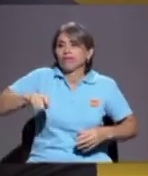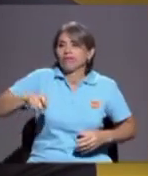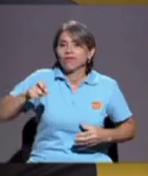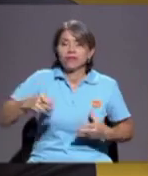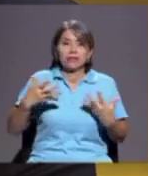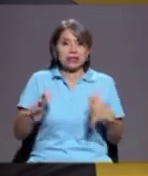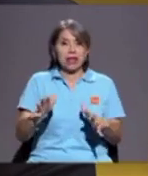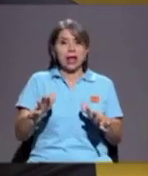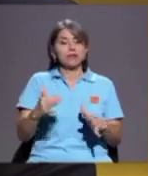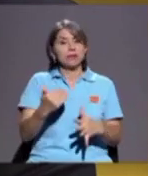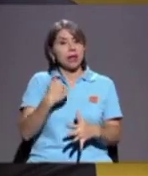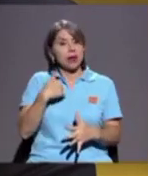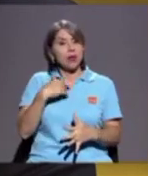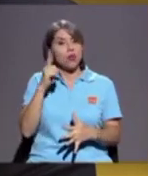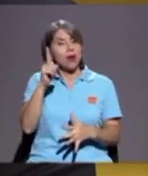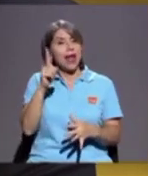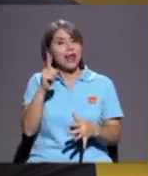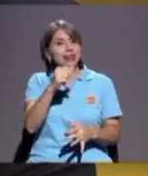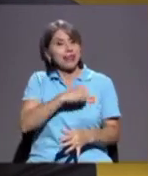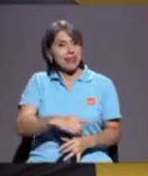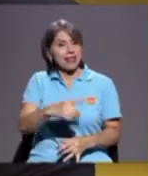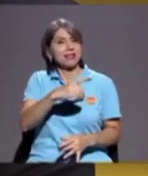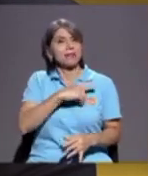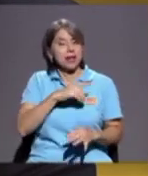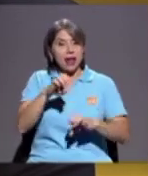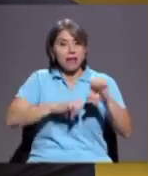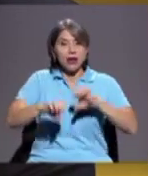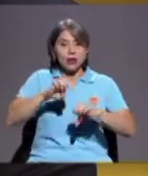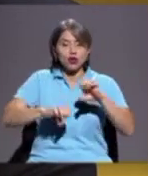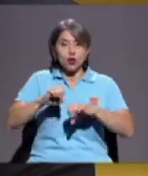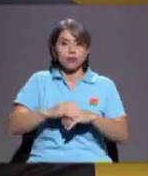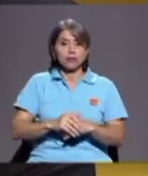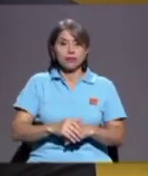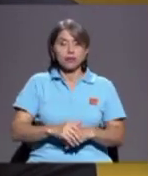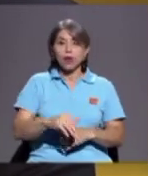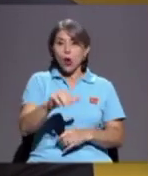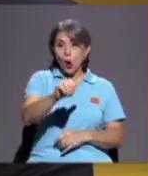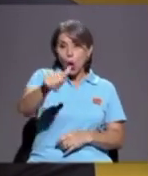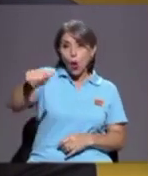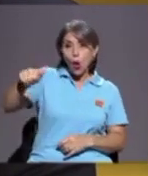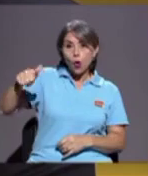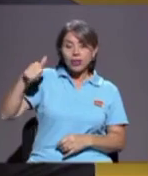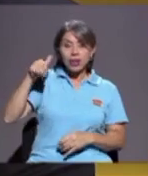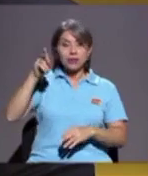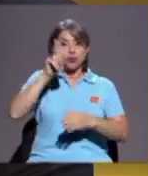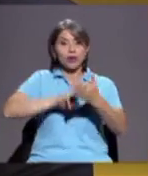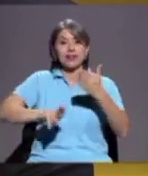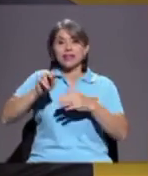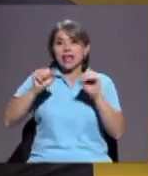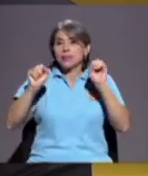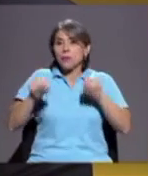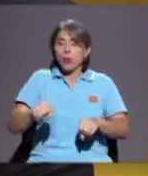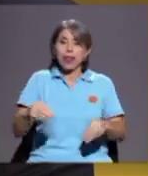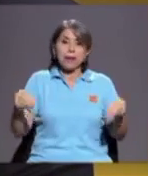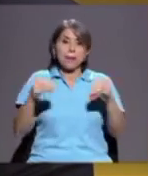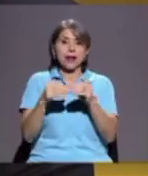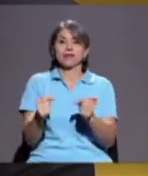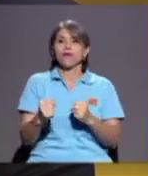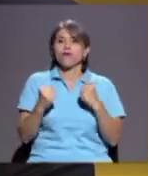esa disciplina de evaluación, ¿verdad? Creo que las universidades podrían inculcar más